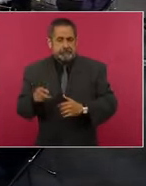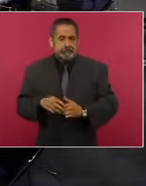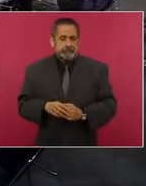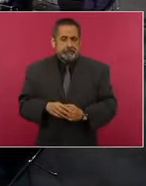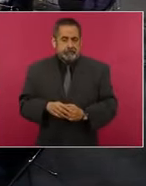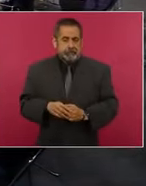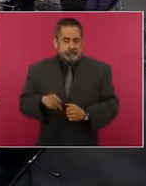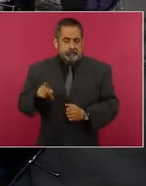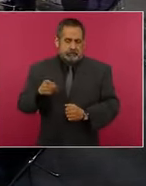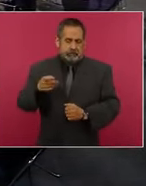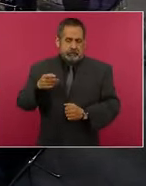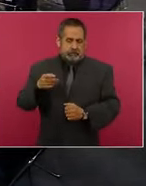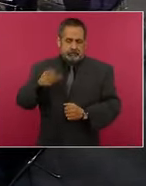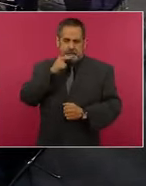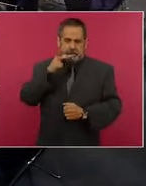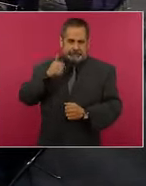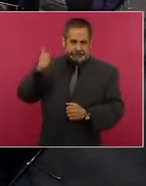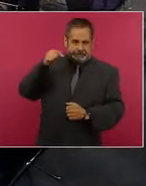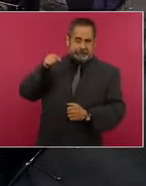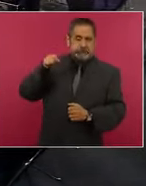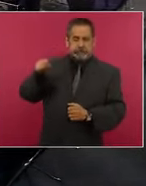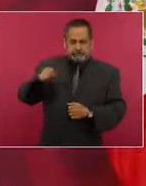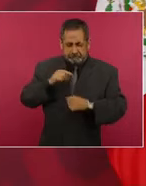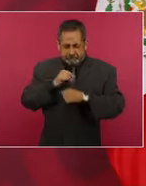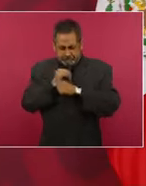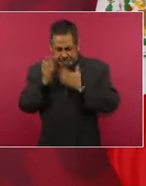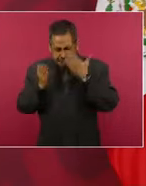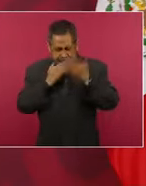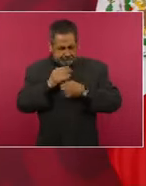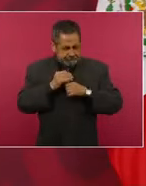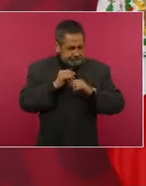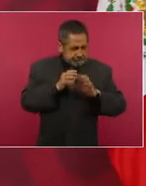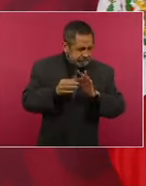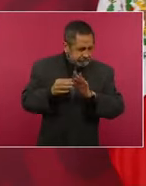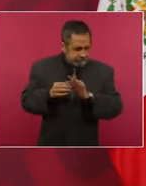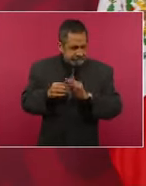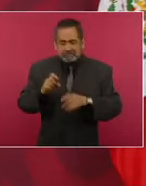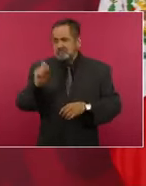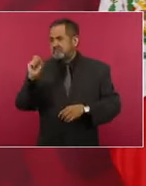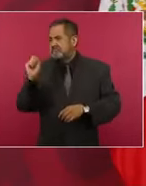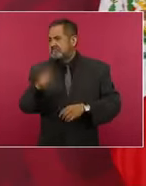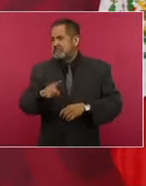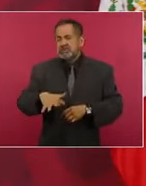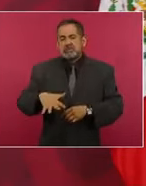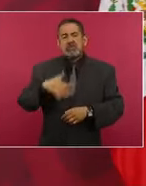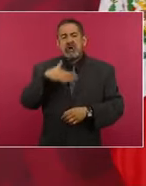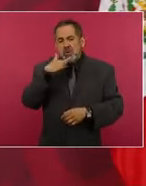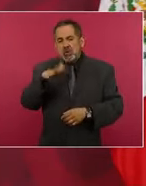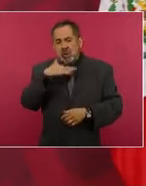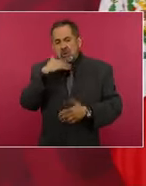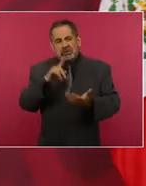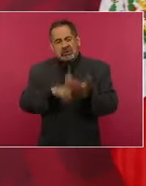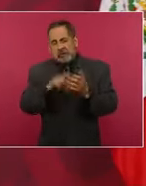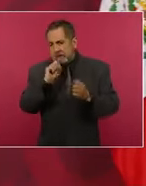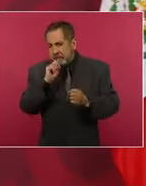el mayor, hizo todo un análisis también del problema de la corrupción.